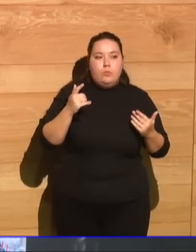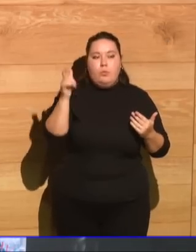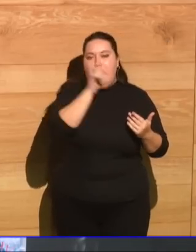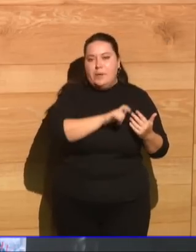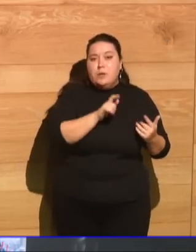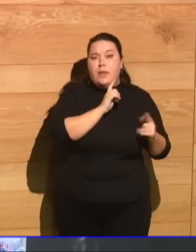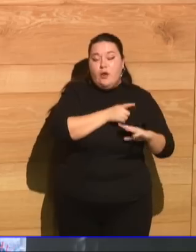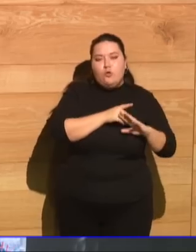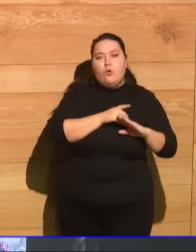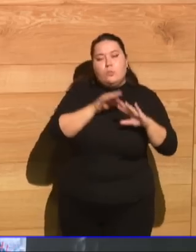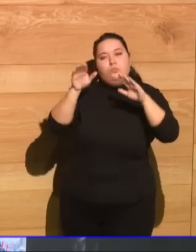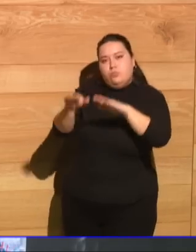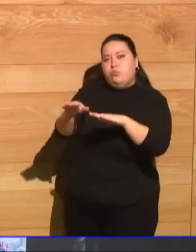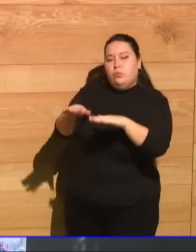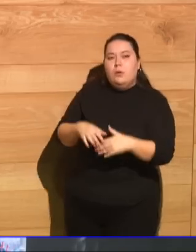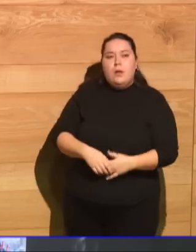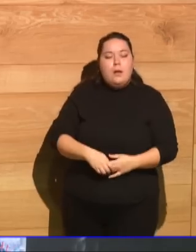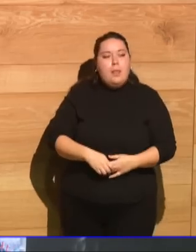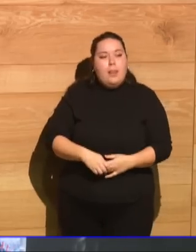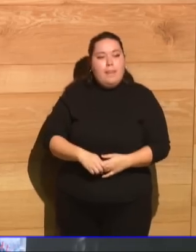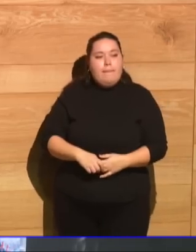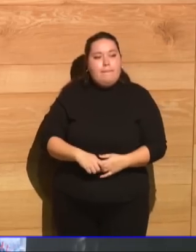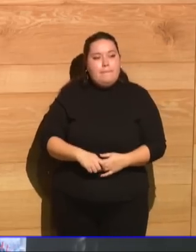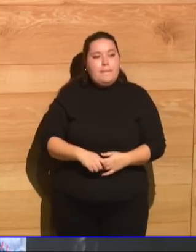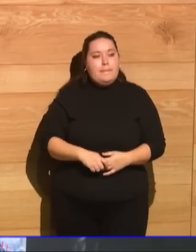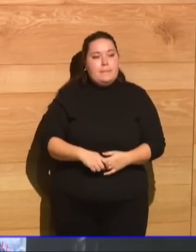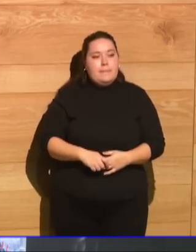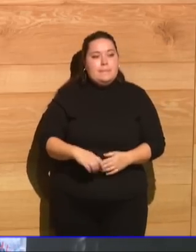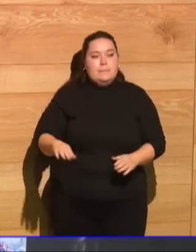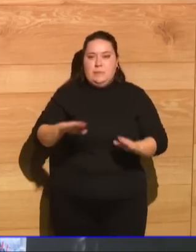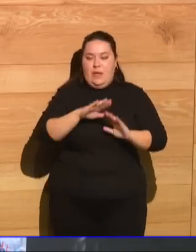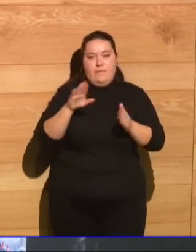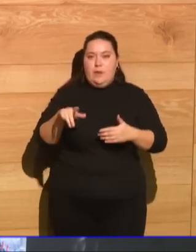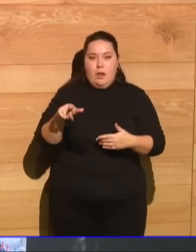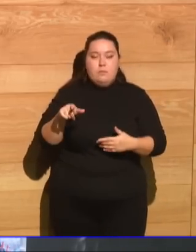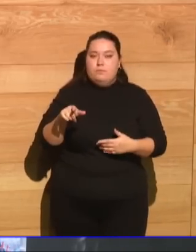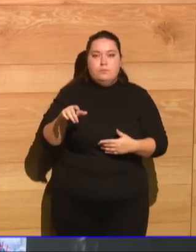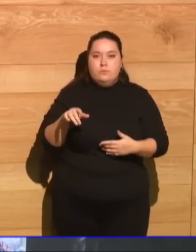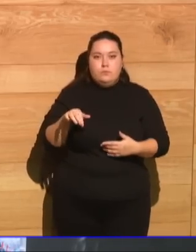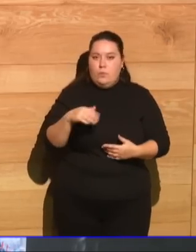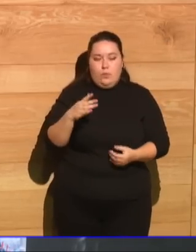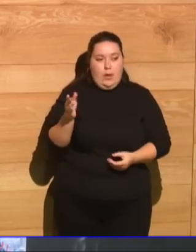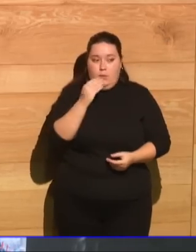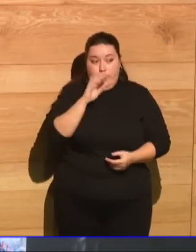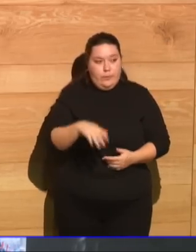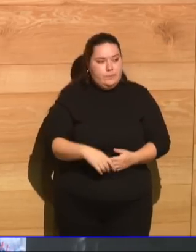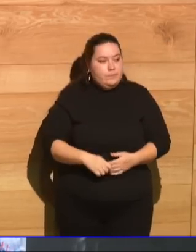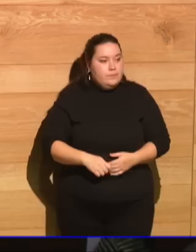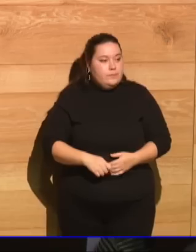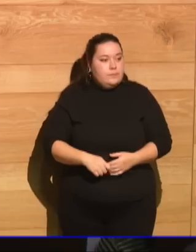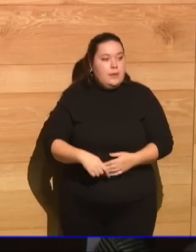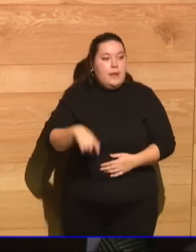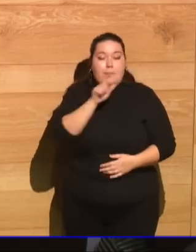directores, y esa vacuidad pretendida de la que se hablaba en su momento se ha acabado revelando como otra cosa. Pero ¿no le pasa un poco a la gente que viene de